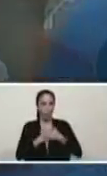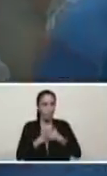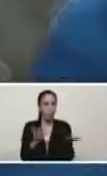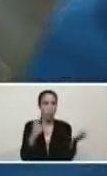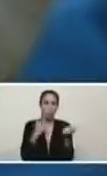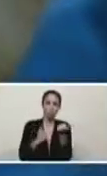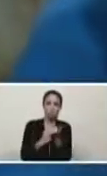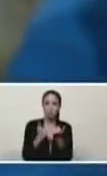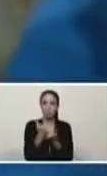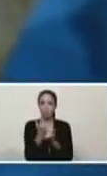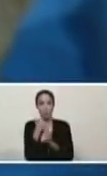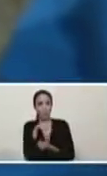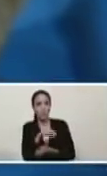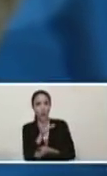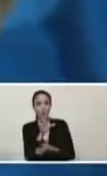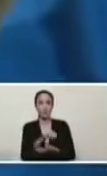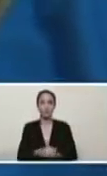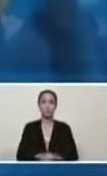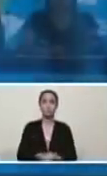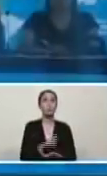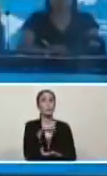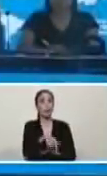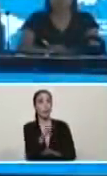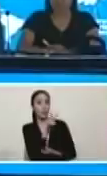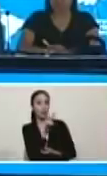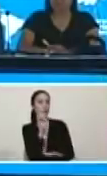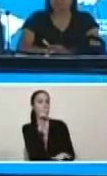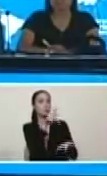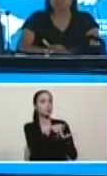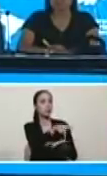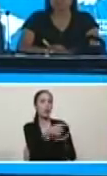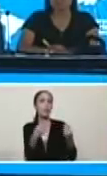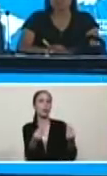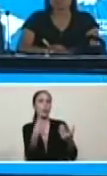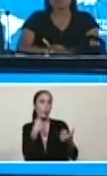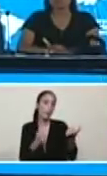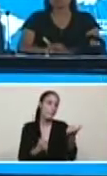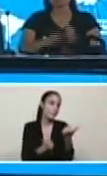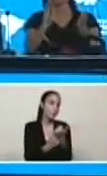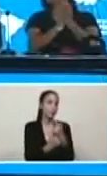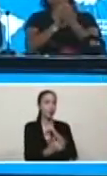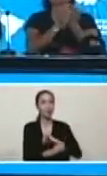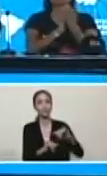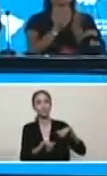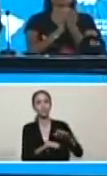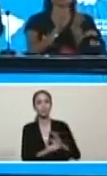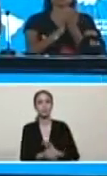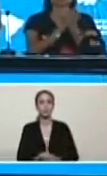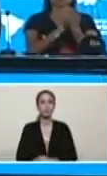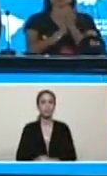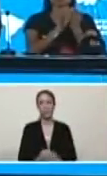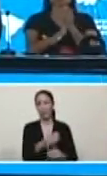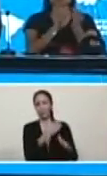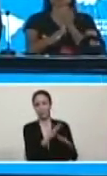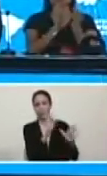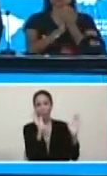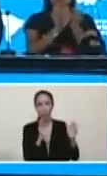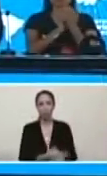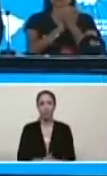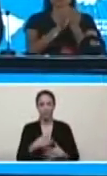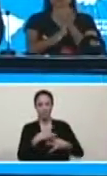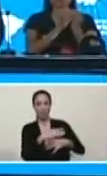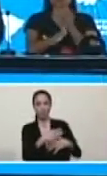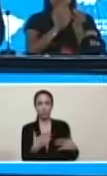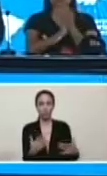país. Voy a Venezuela a apoyar al pueblo de Venezuela y punto. No te importa ni te interesa más